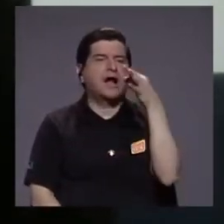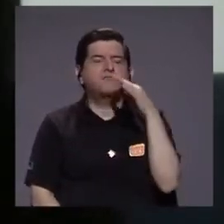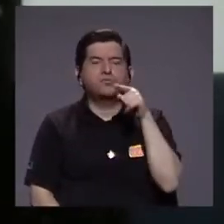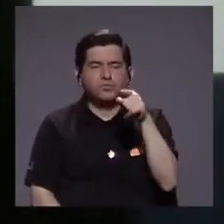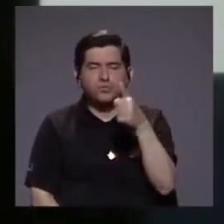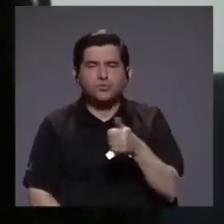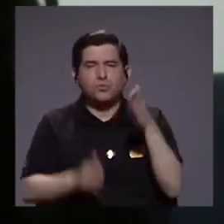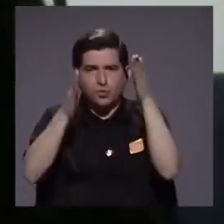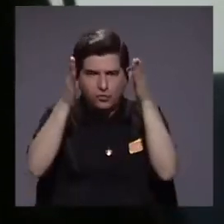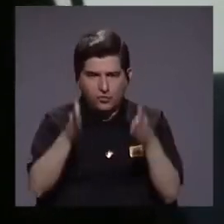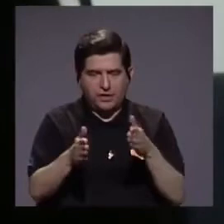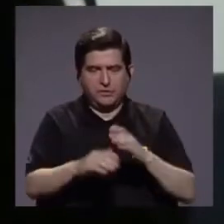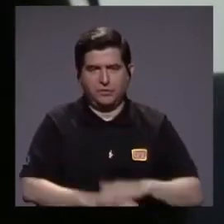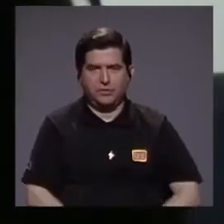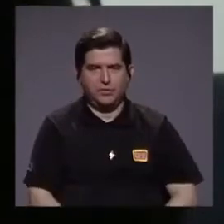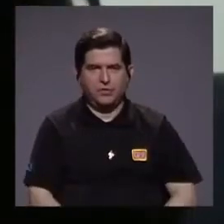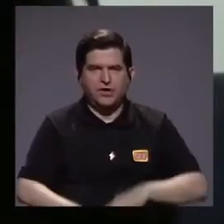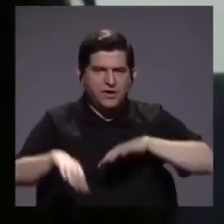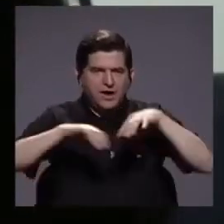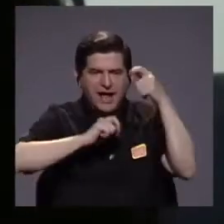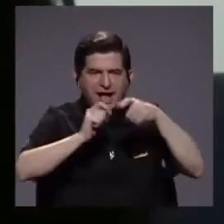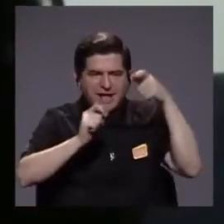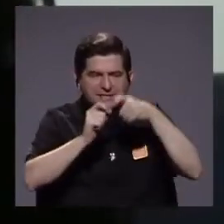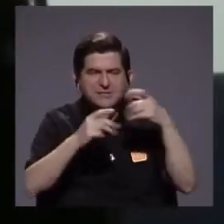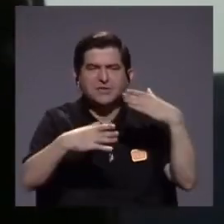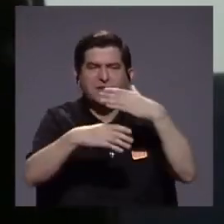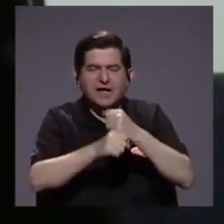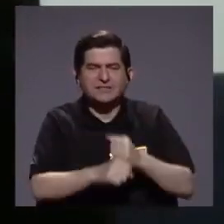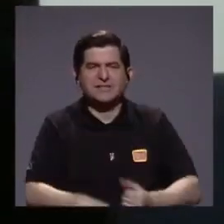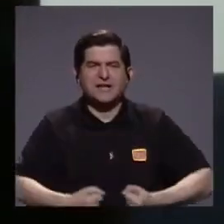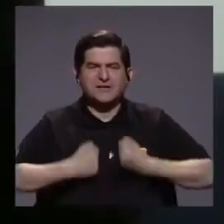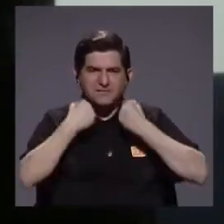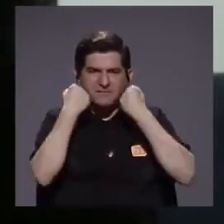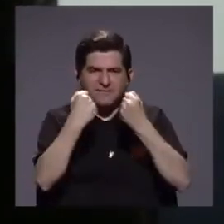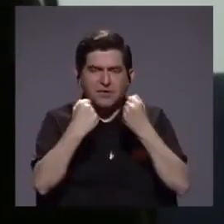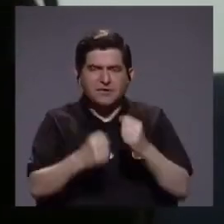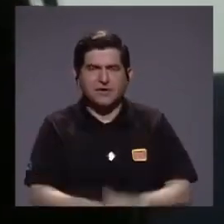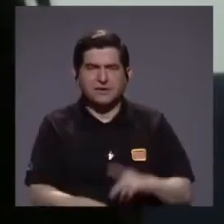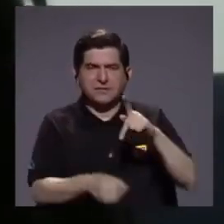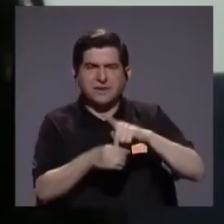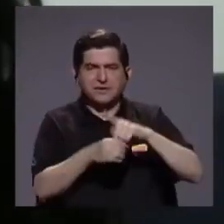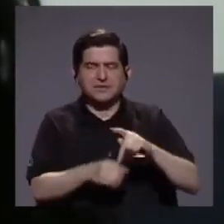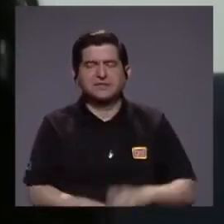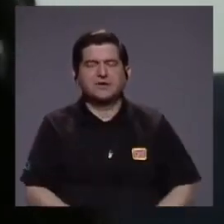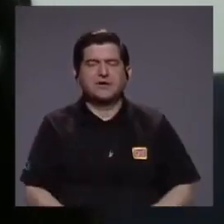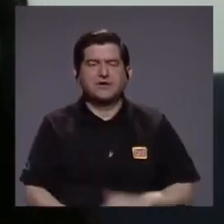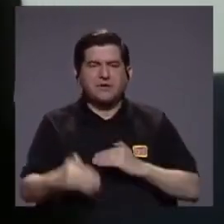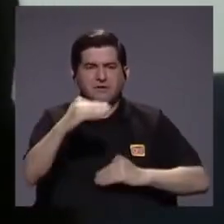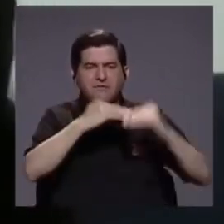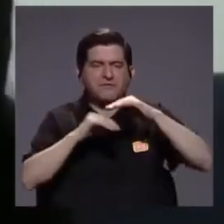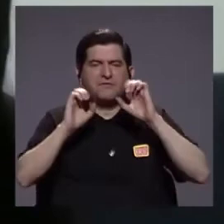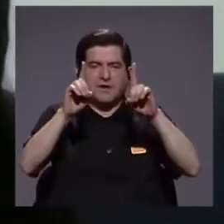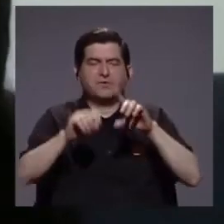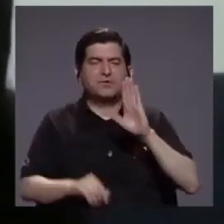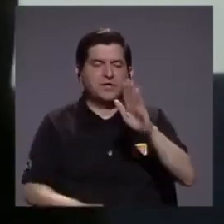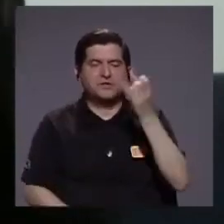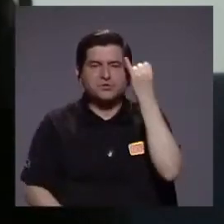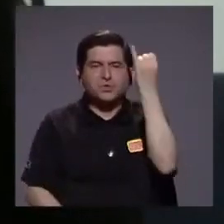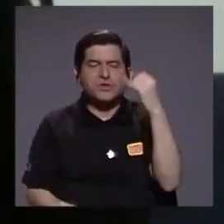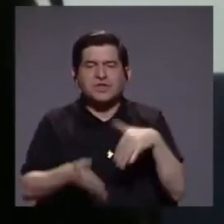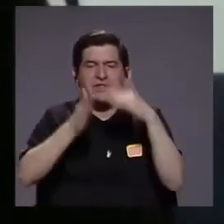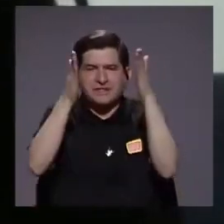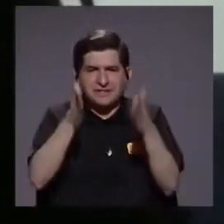suya como rector o rectora, ¿qué acciones puntuales ejecutaría para fortalecer el protagonismo de la Facultad de Educación y sus iniciativas